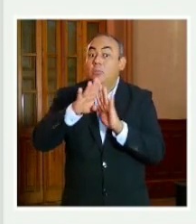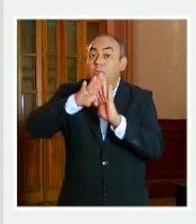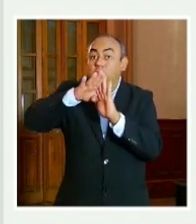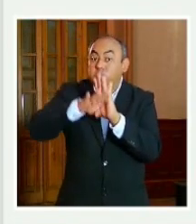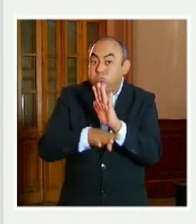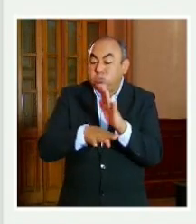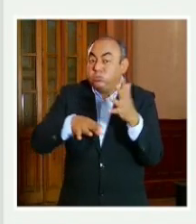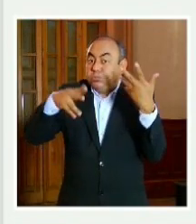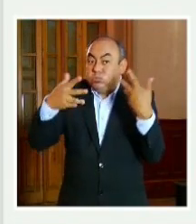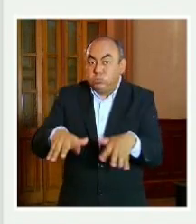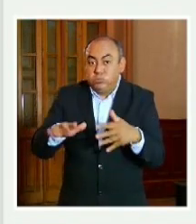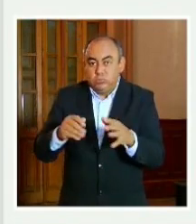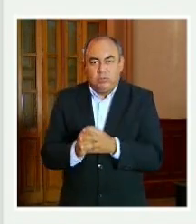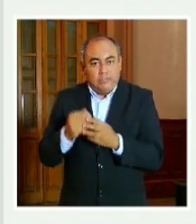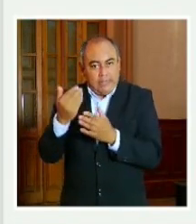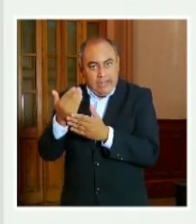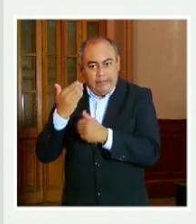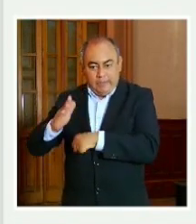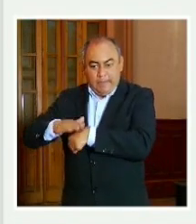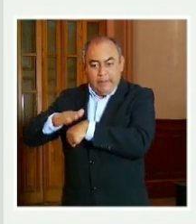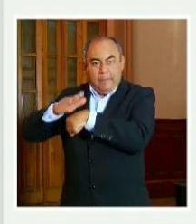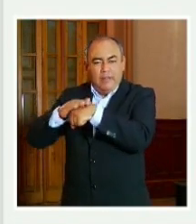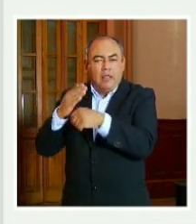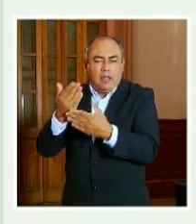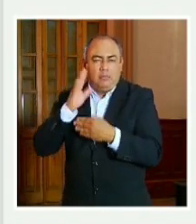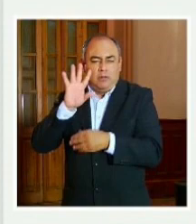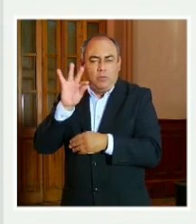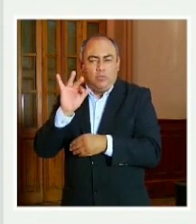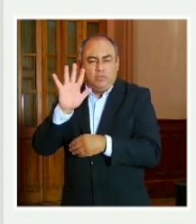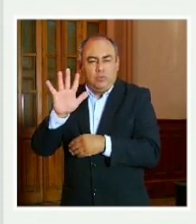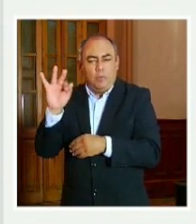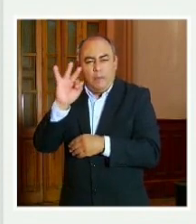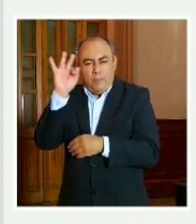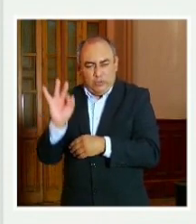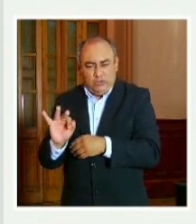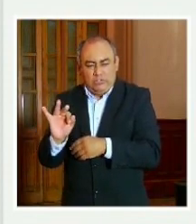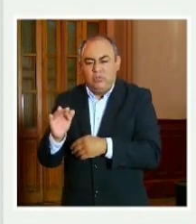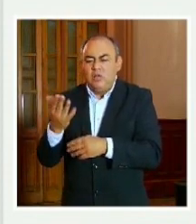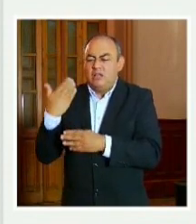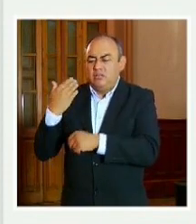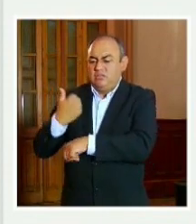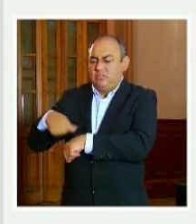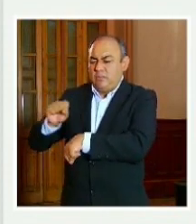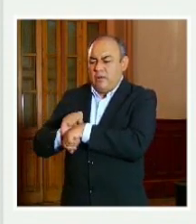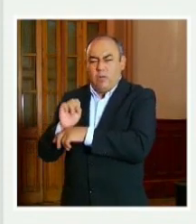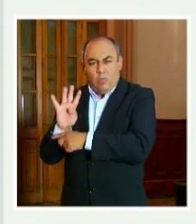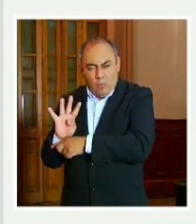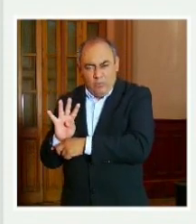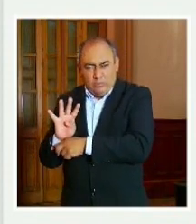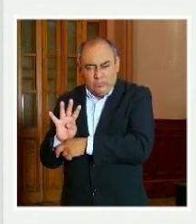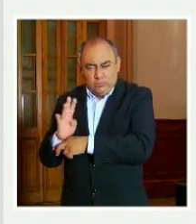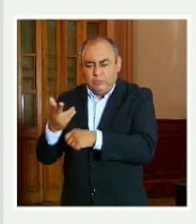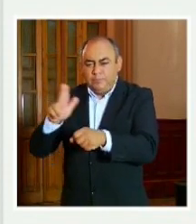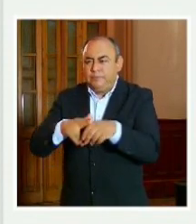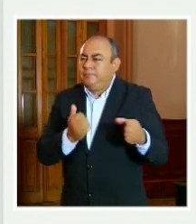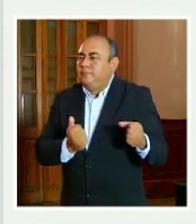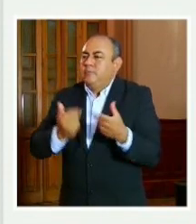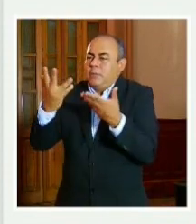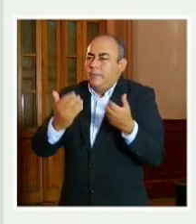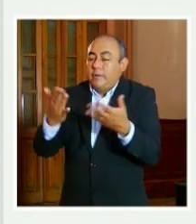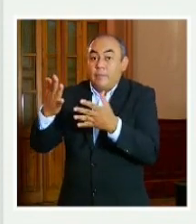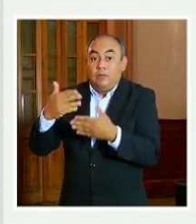disminución significativa. Veníamos de un 45% en la semana 4 de hospitalización a